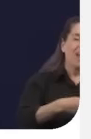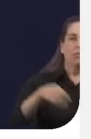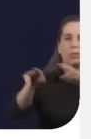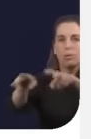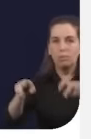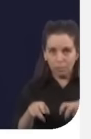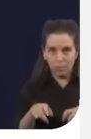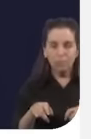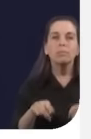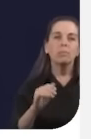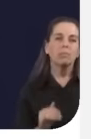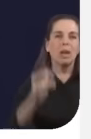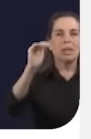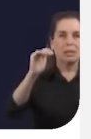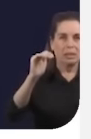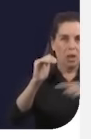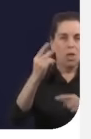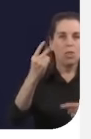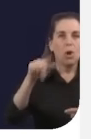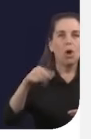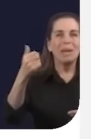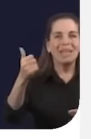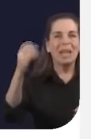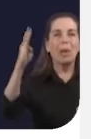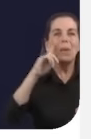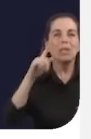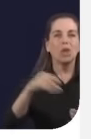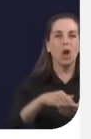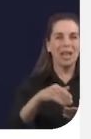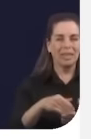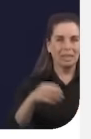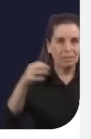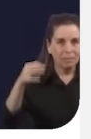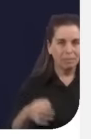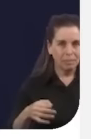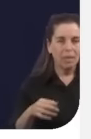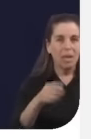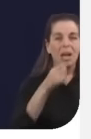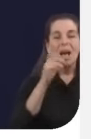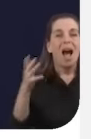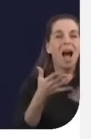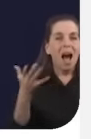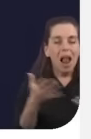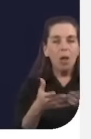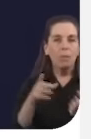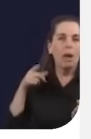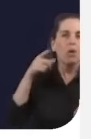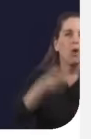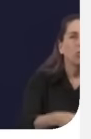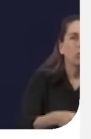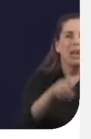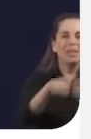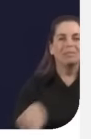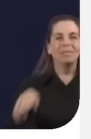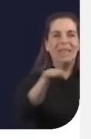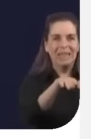sido de 2,6 billones de pesos cualquier otra medida que atente contra el equilibrio fiscal será